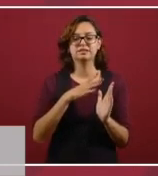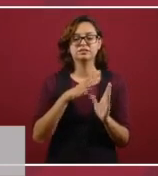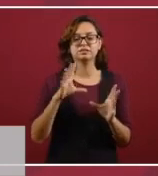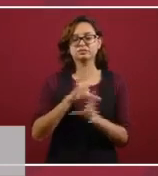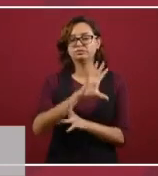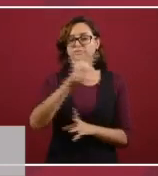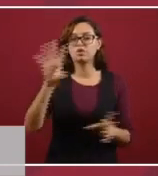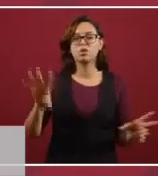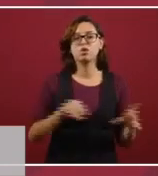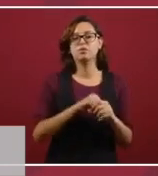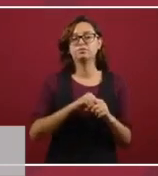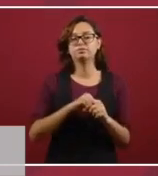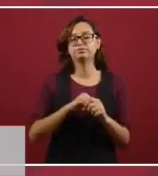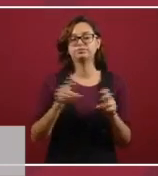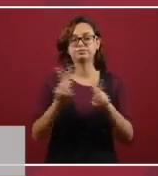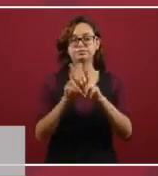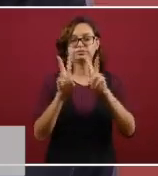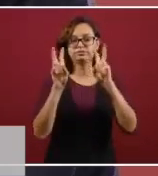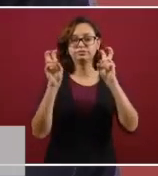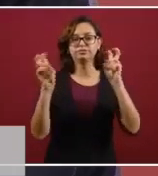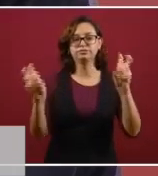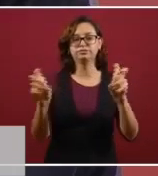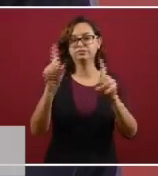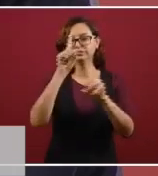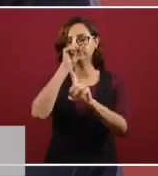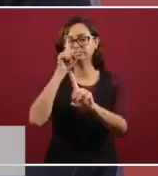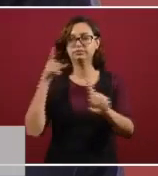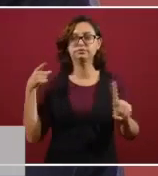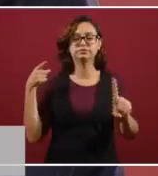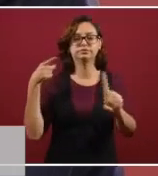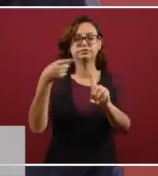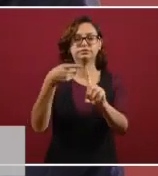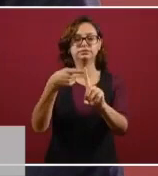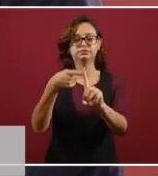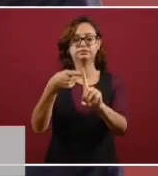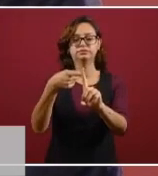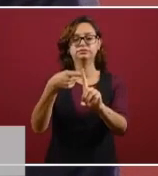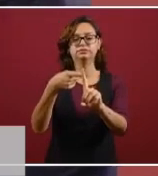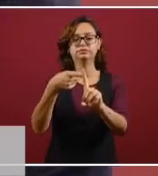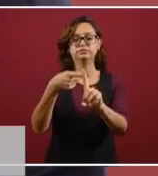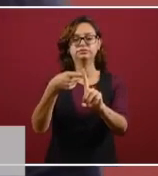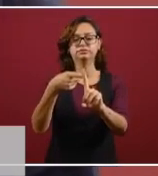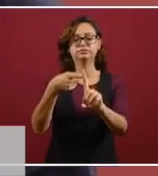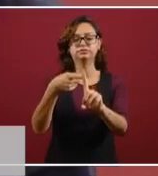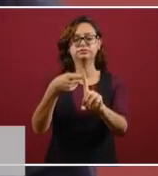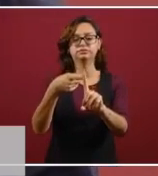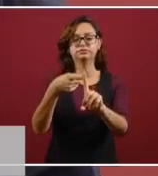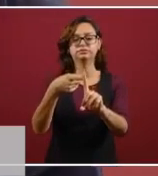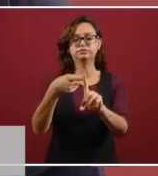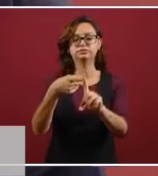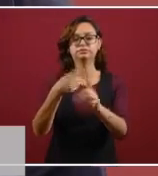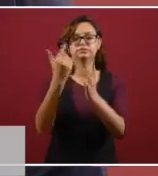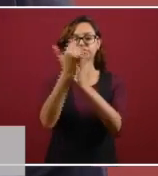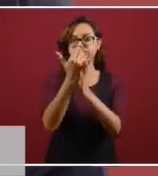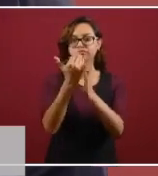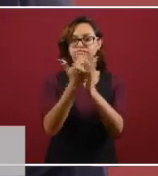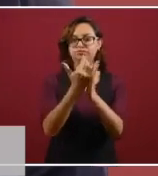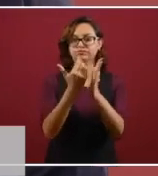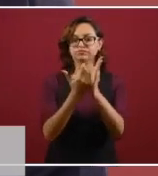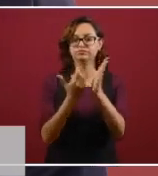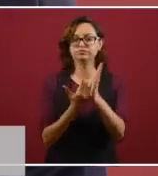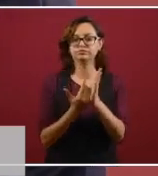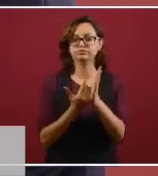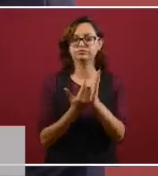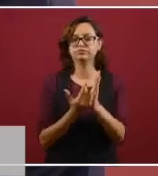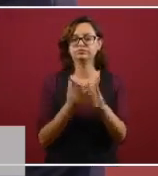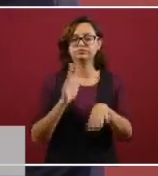contiene la filosofía y los principios fundamentales del gobierno en la cuarta transformación de la vida pública del país. Este plan no fue realizado desde la